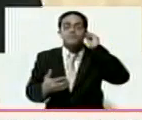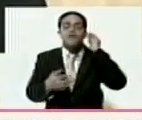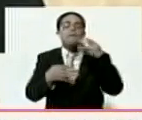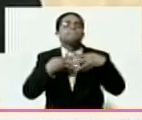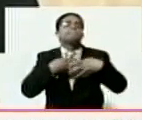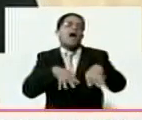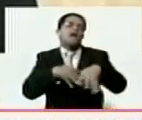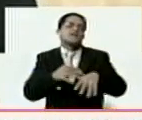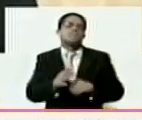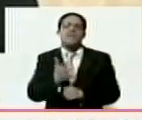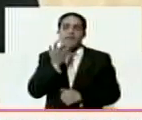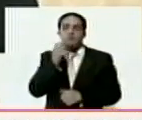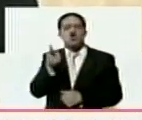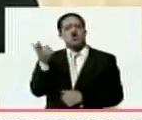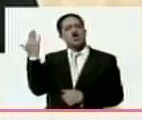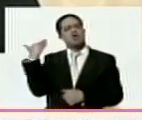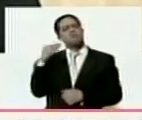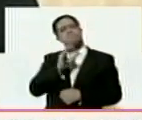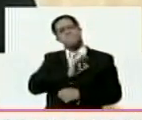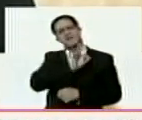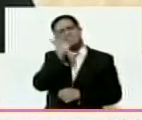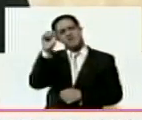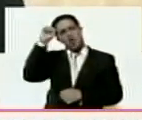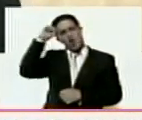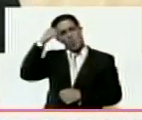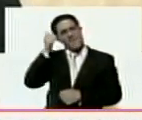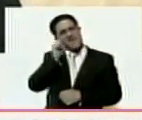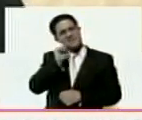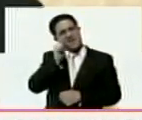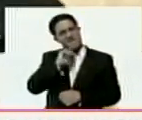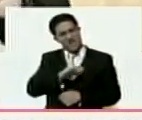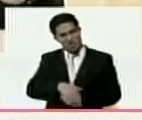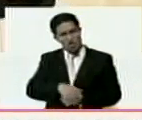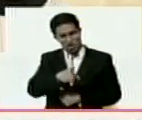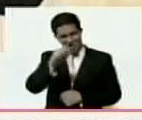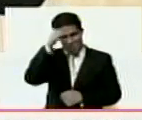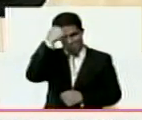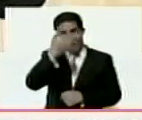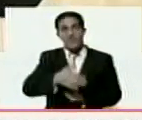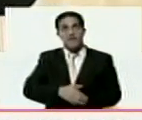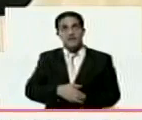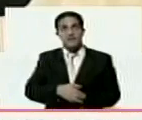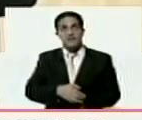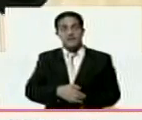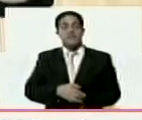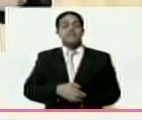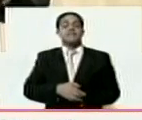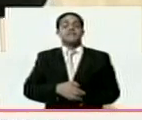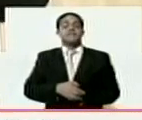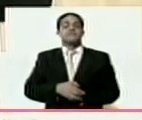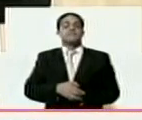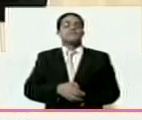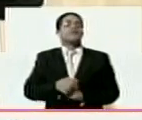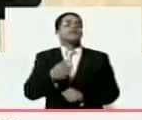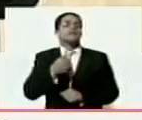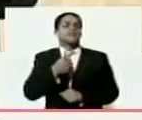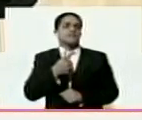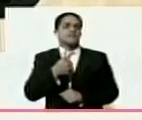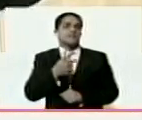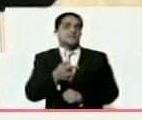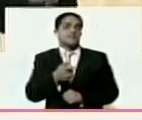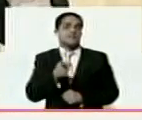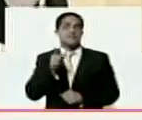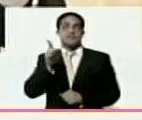¿Qué pasó en Barquisimeto el sábado anterior? E inmediatamente, y con el permiso de esos